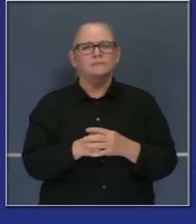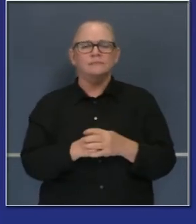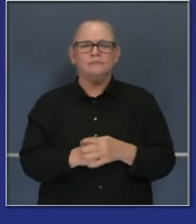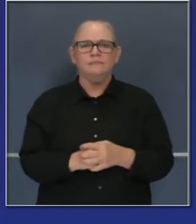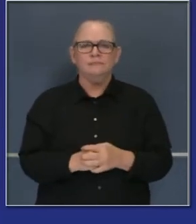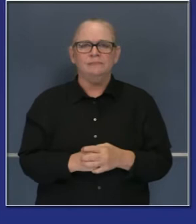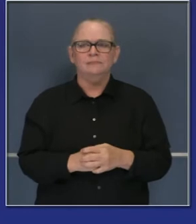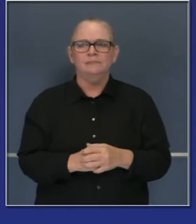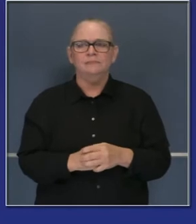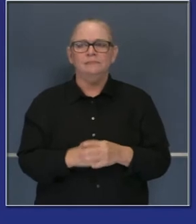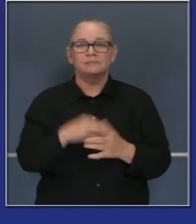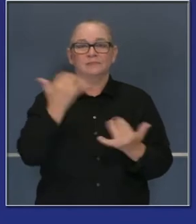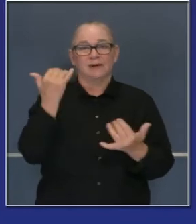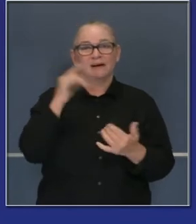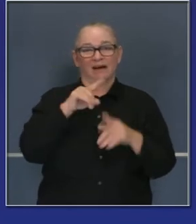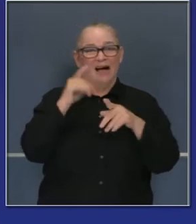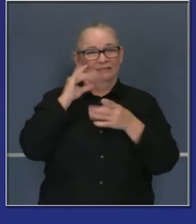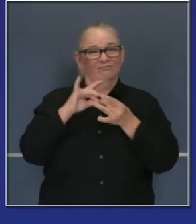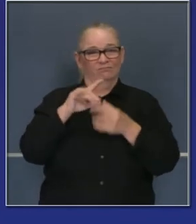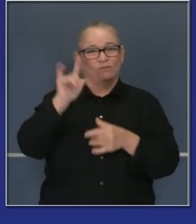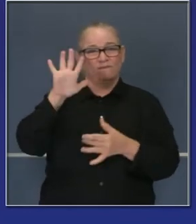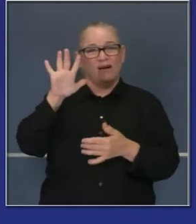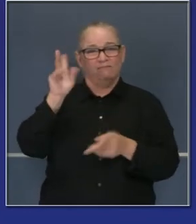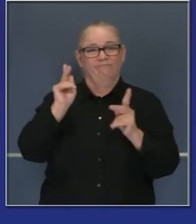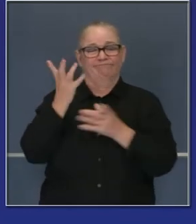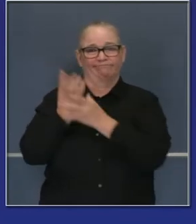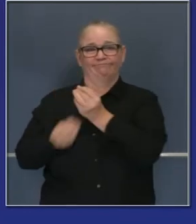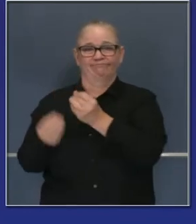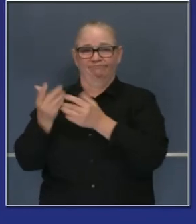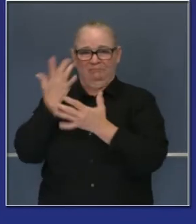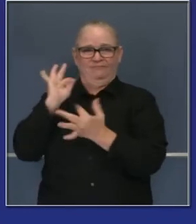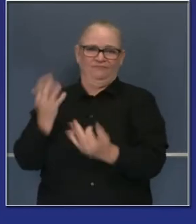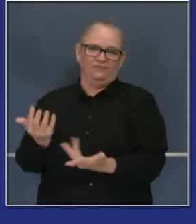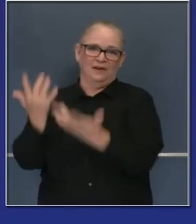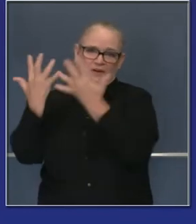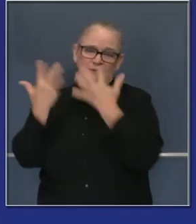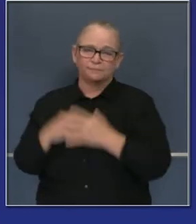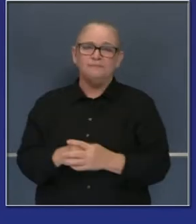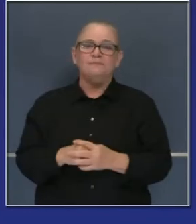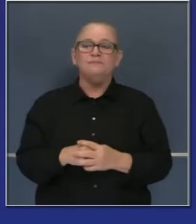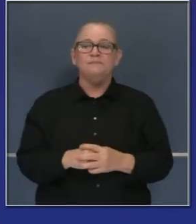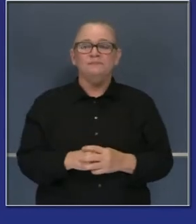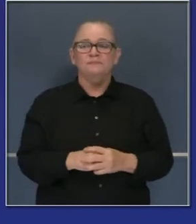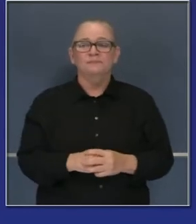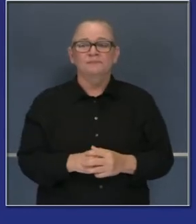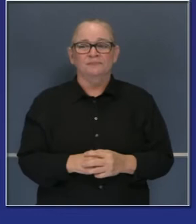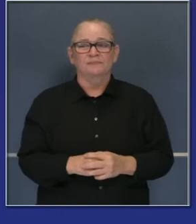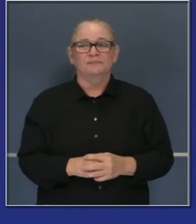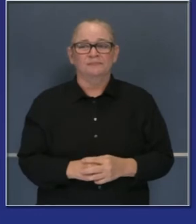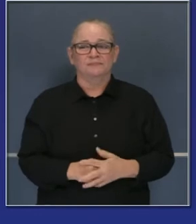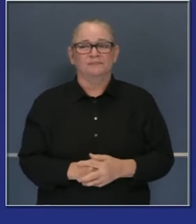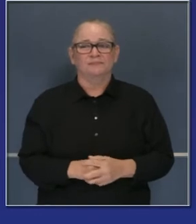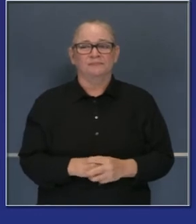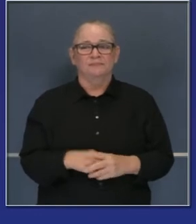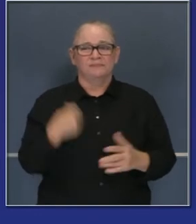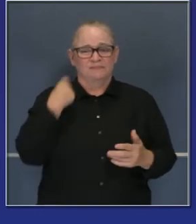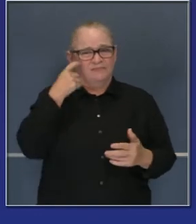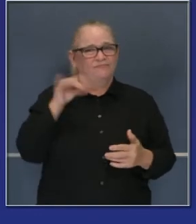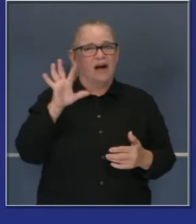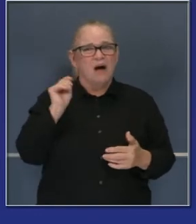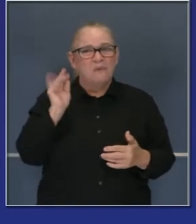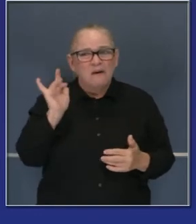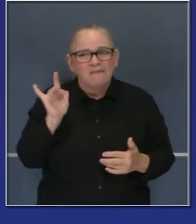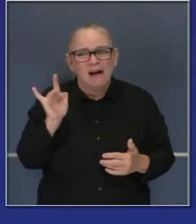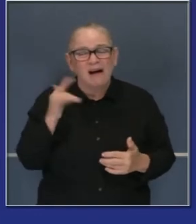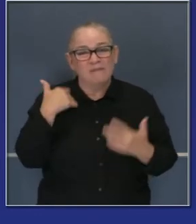estados entonces 25 muertes hasta la fecha y lo que sabemos basado en nuestro análisis al ir entrando